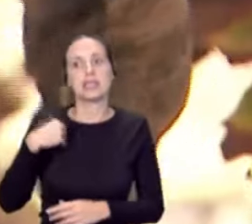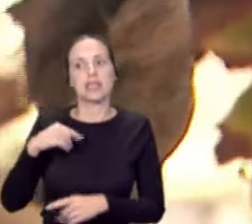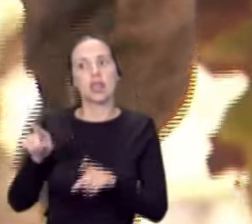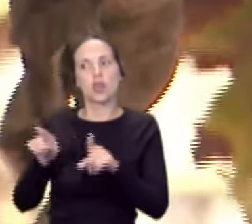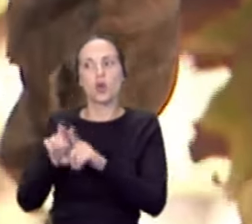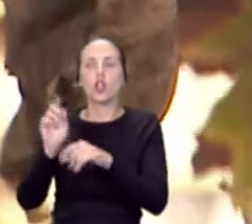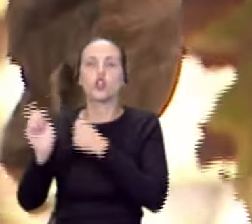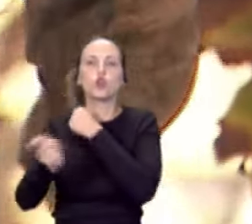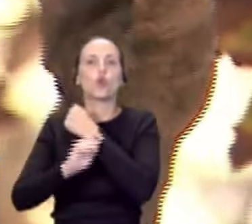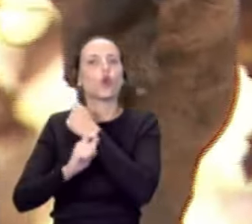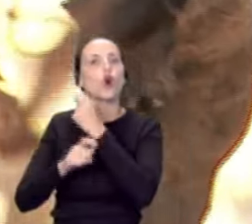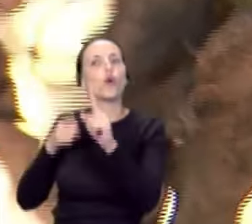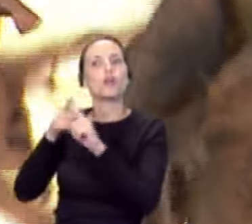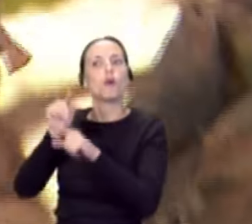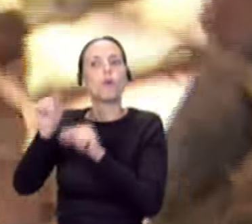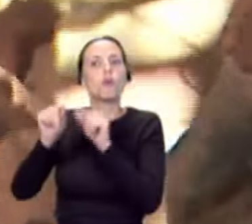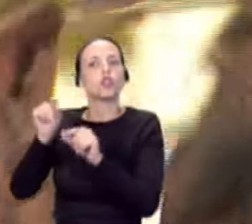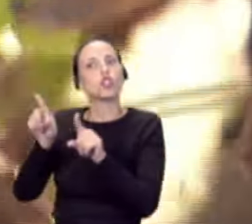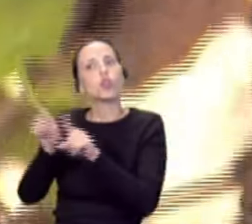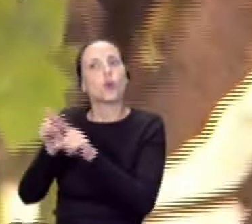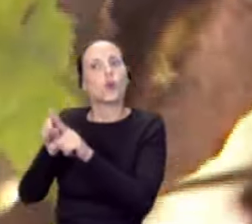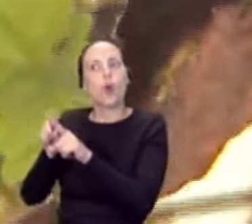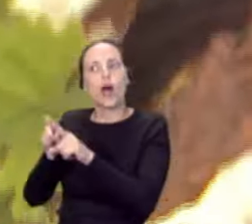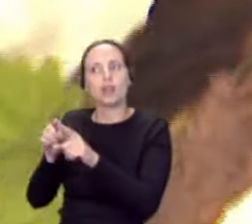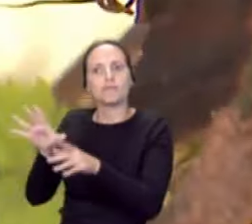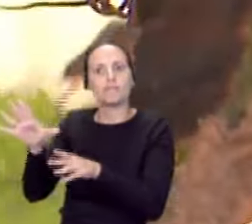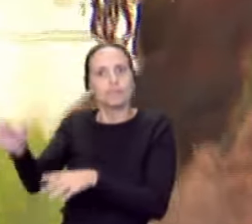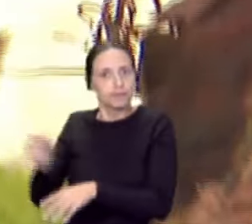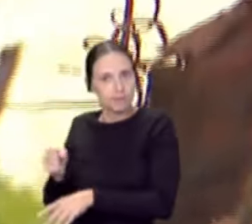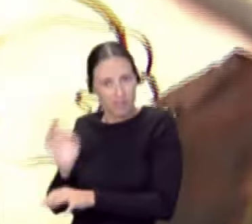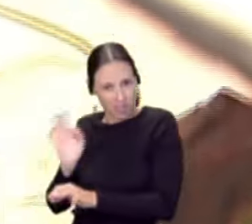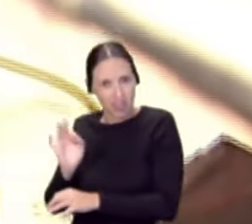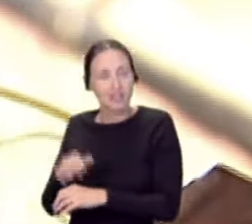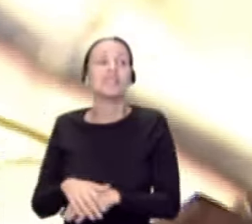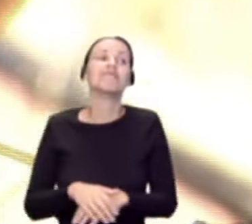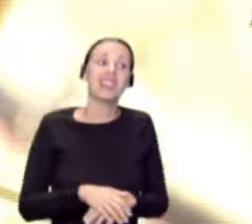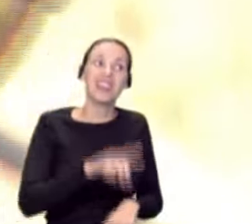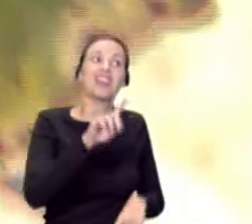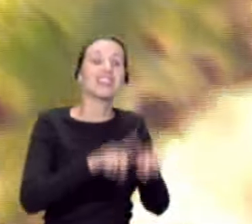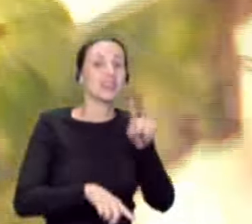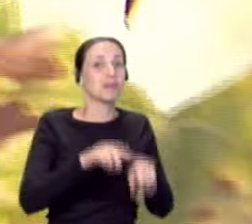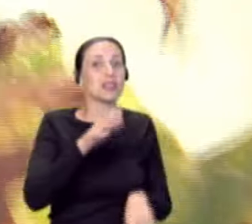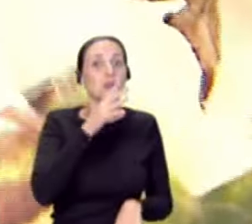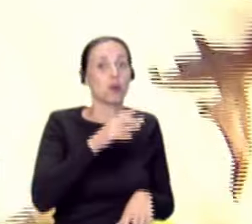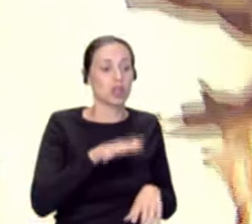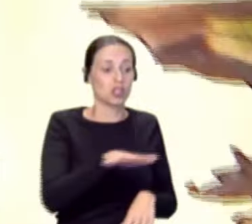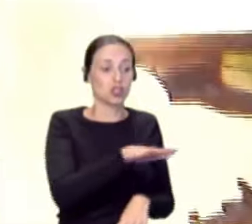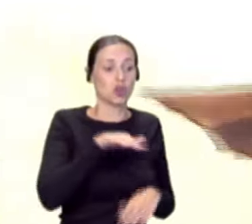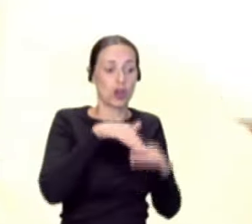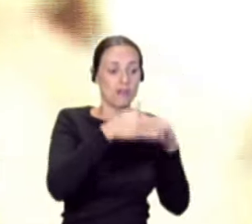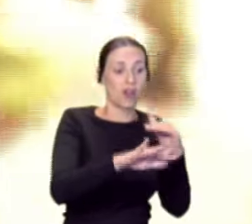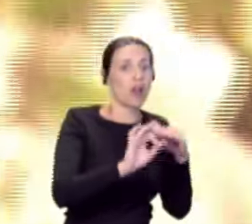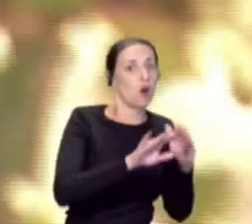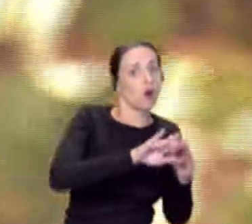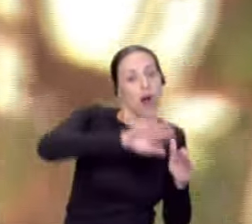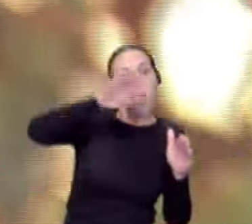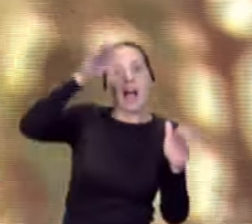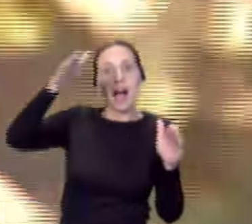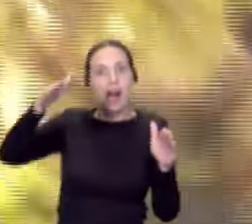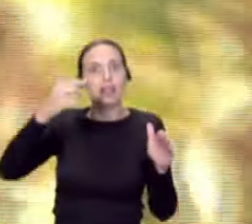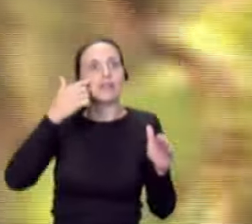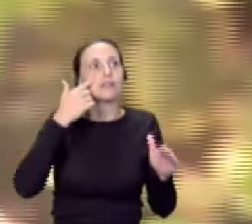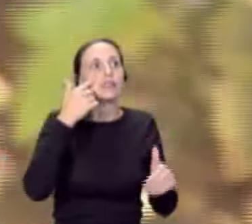Sí, y como también está empezando a estar en diferentes alturas, así vamos a ver la evolución y podremos hacer un mejor manejo